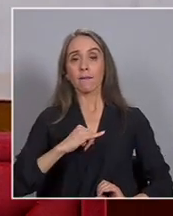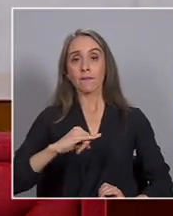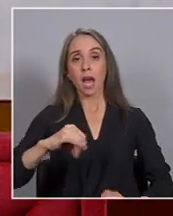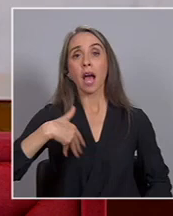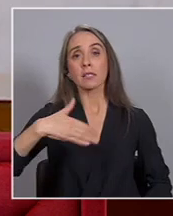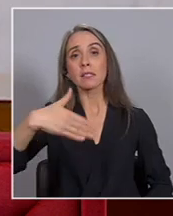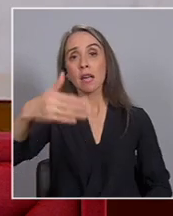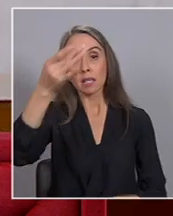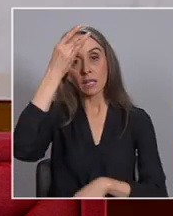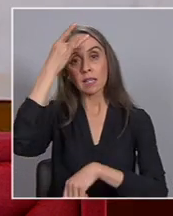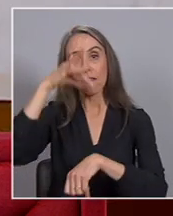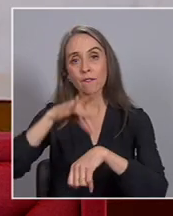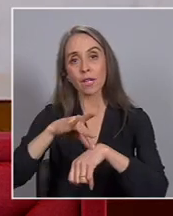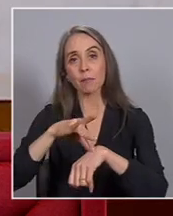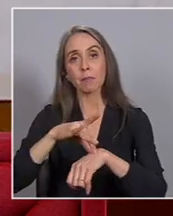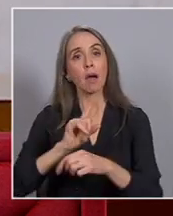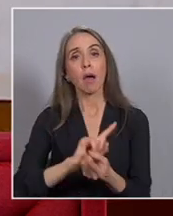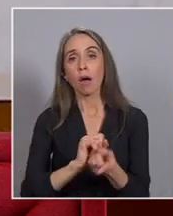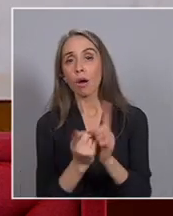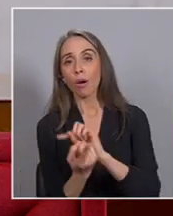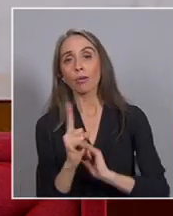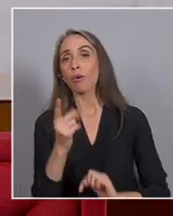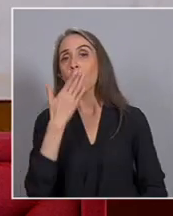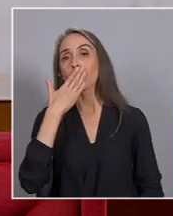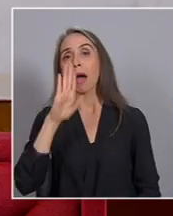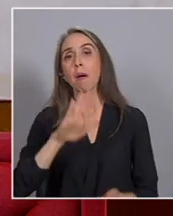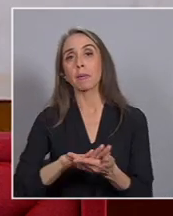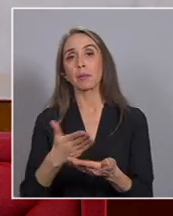enferma, no se mejorará.